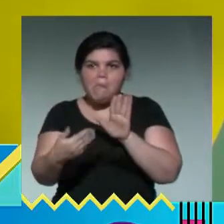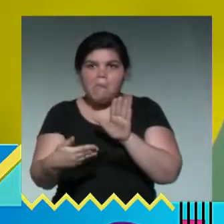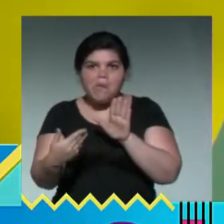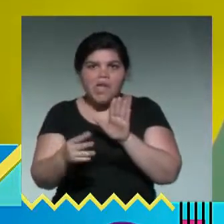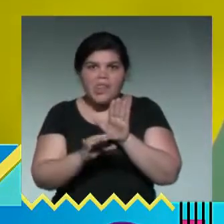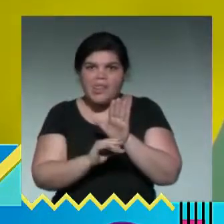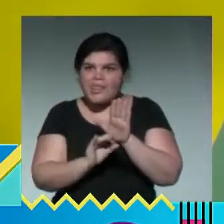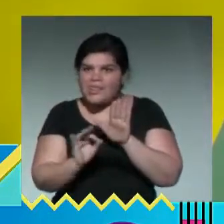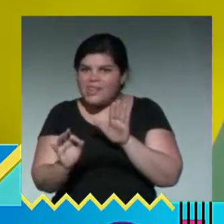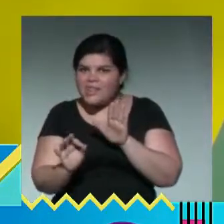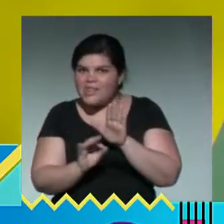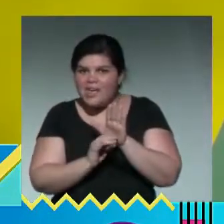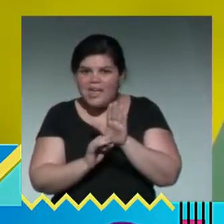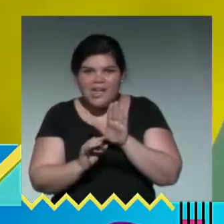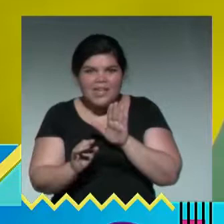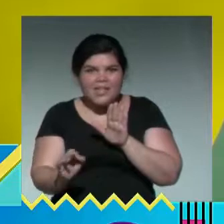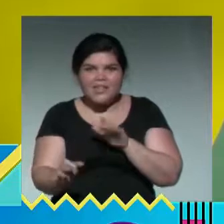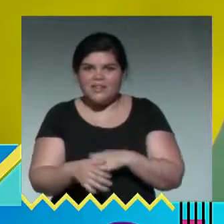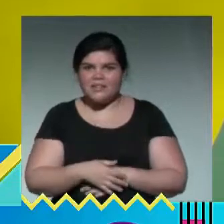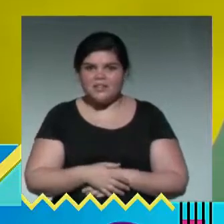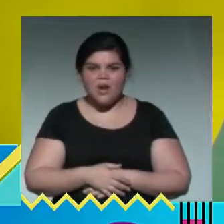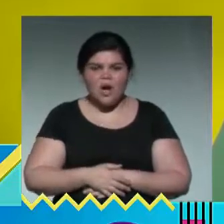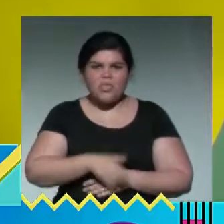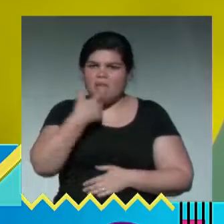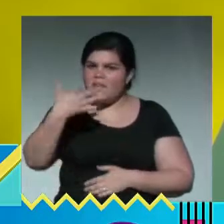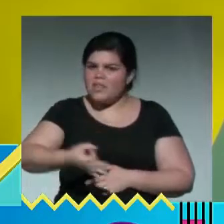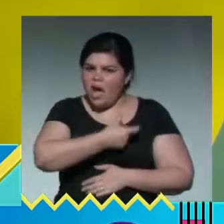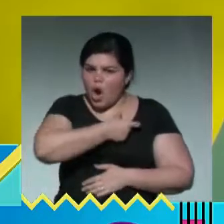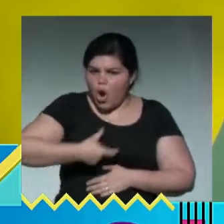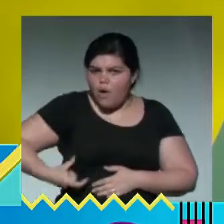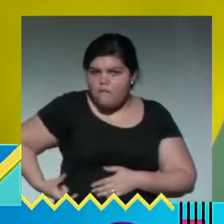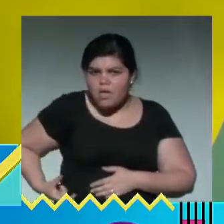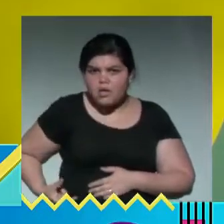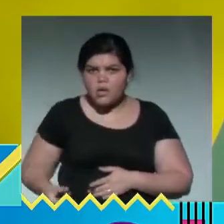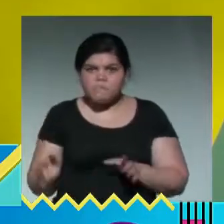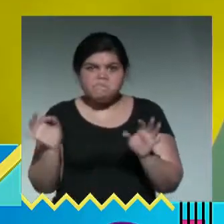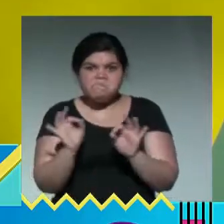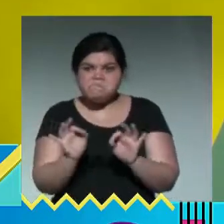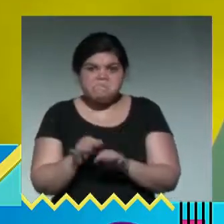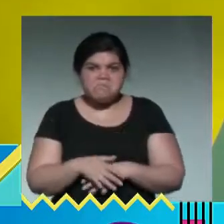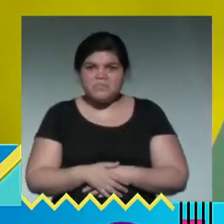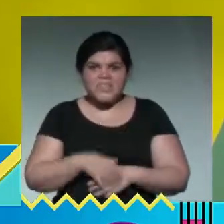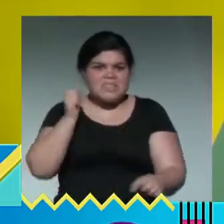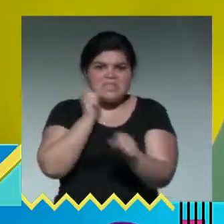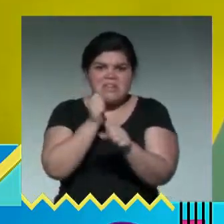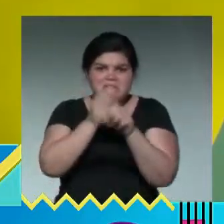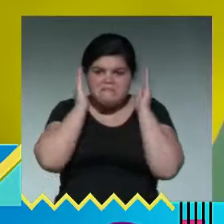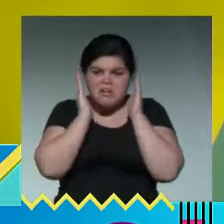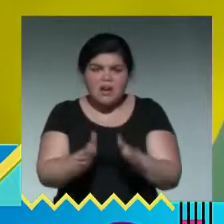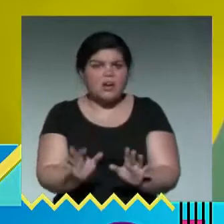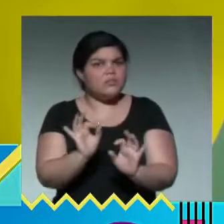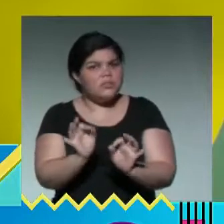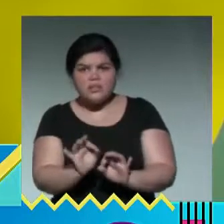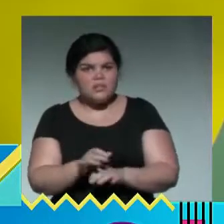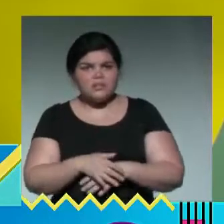más. Ningún gobierno se ha puesto a trabajar, sino solamente hay iniciativas personales o de